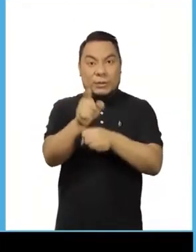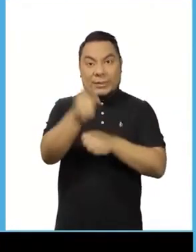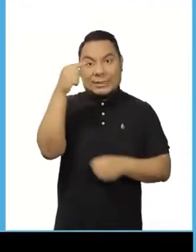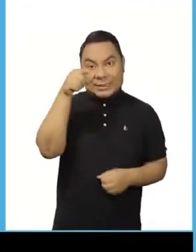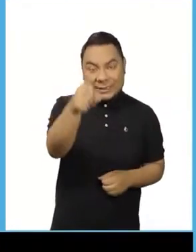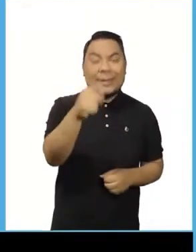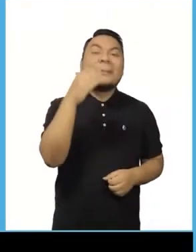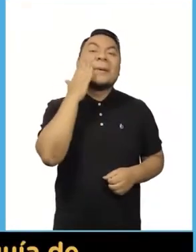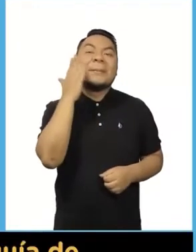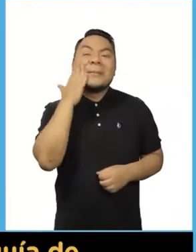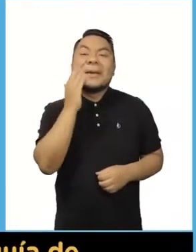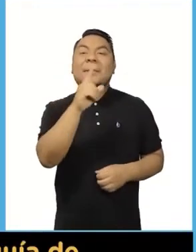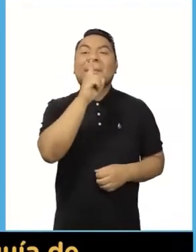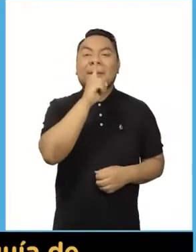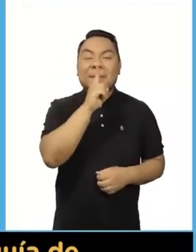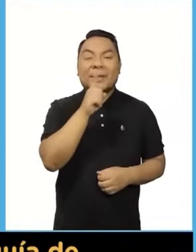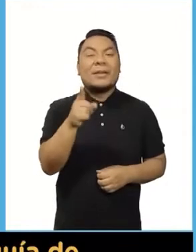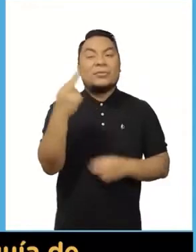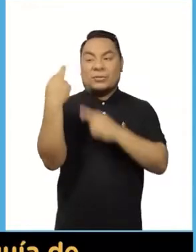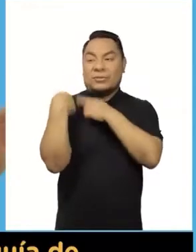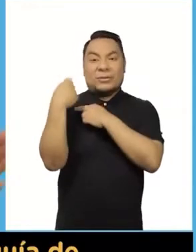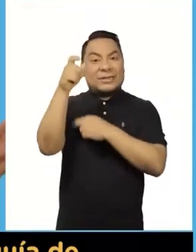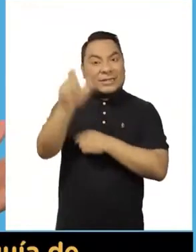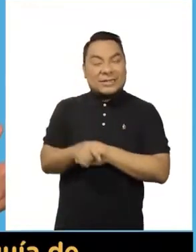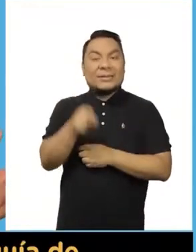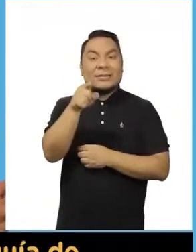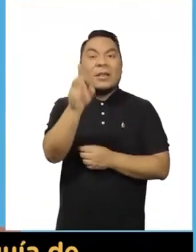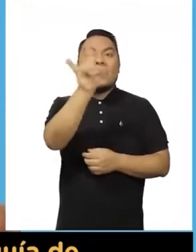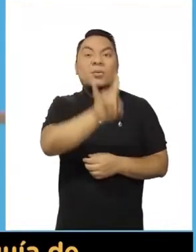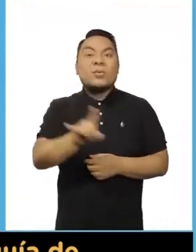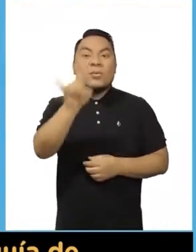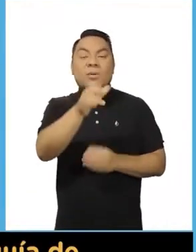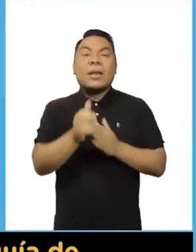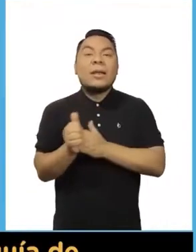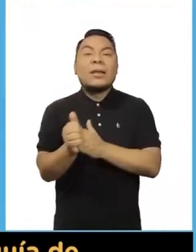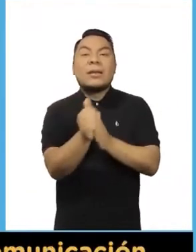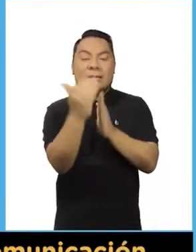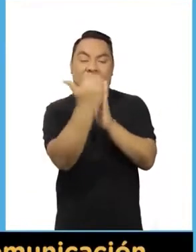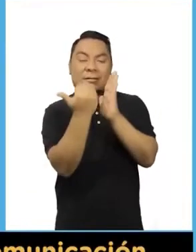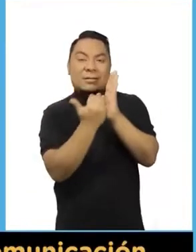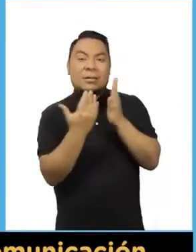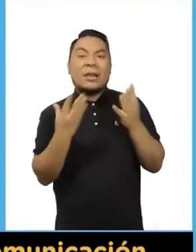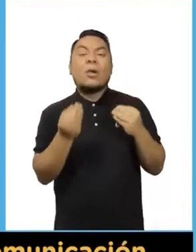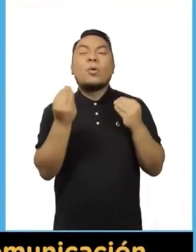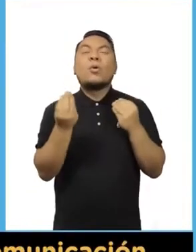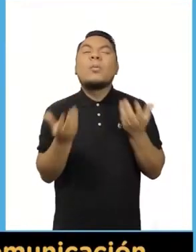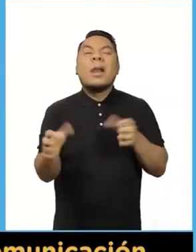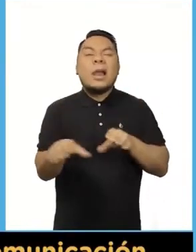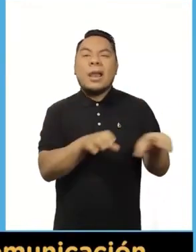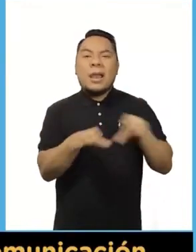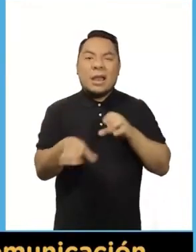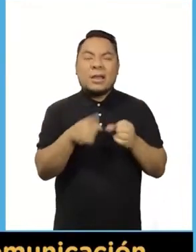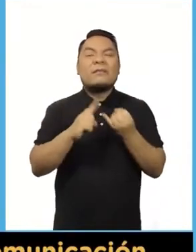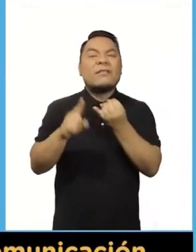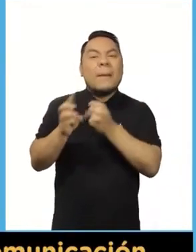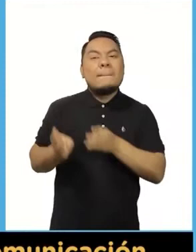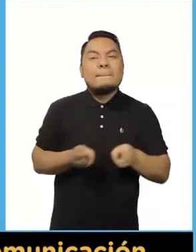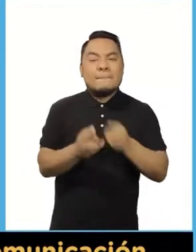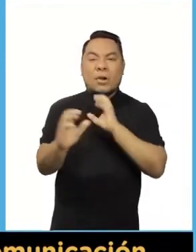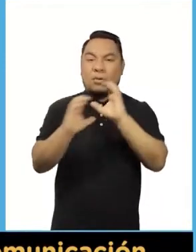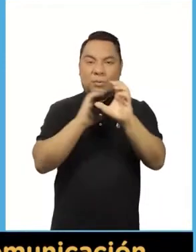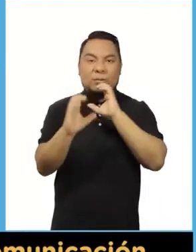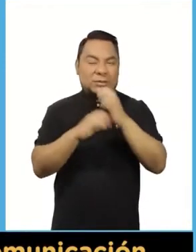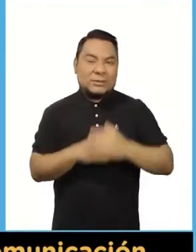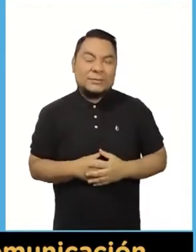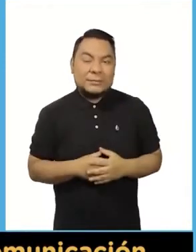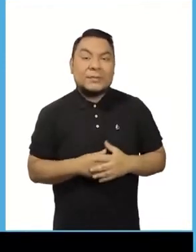te enseñaré a ti, mamá, papá, tutor o tutora, a usar la guía de sistemas aumentativos y